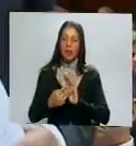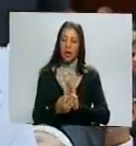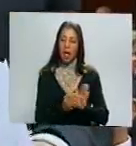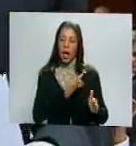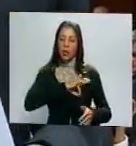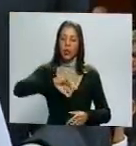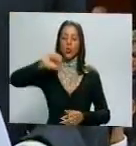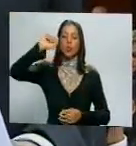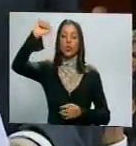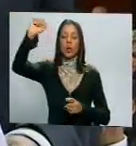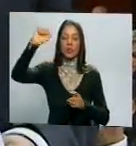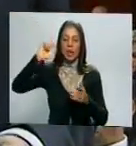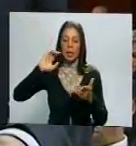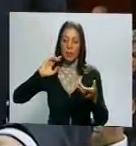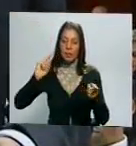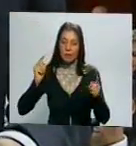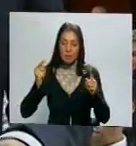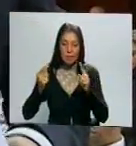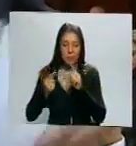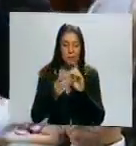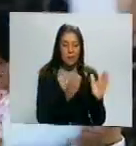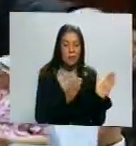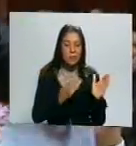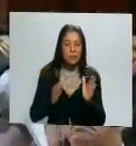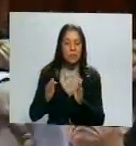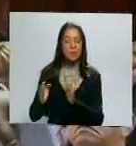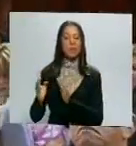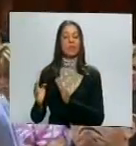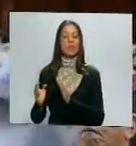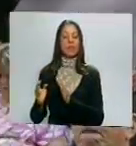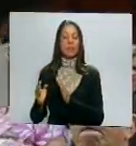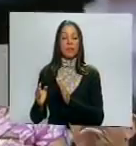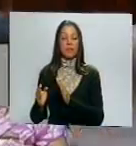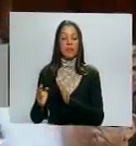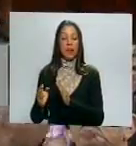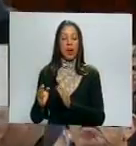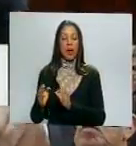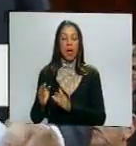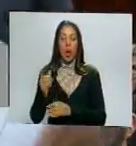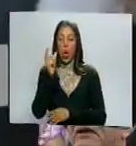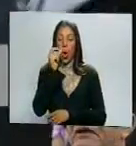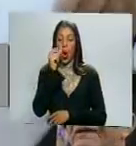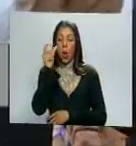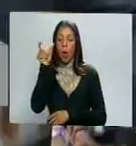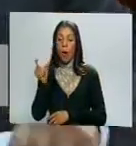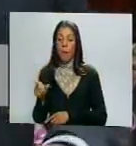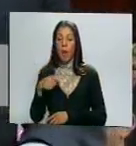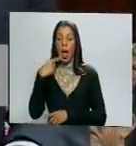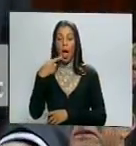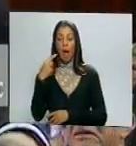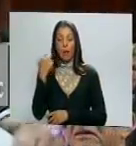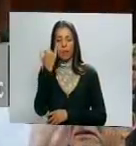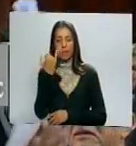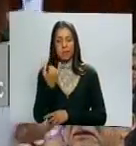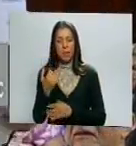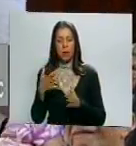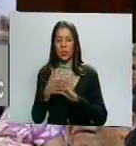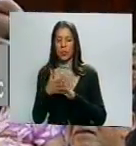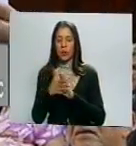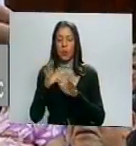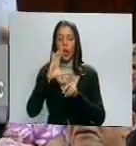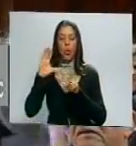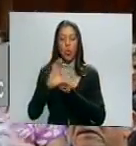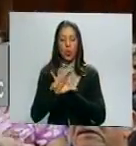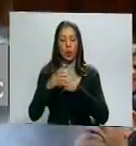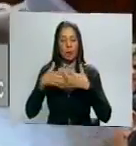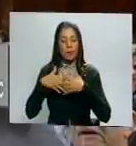socialismo bolivariano. Cuando hablaba el colega Christopher Contat de una nueva cultura productiva, tiene que ver